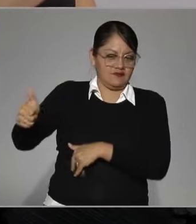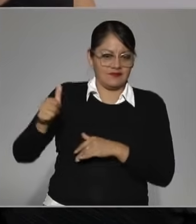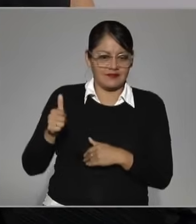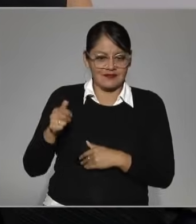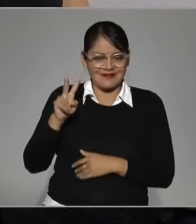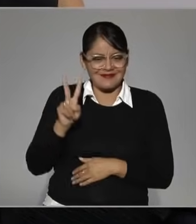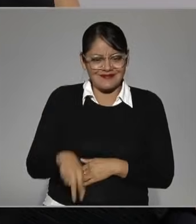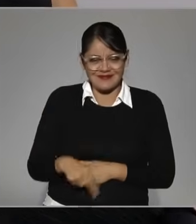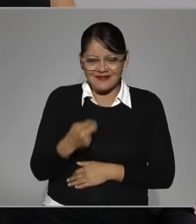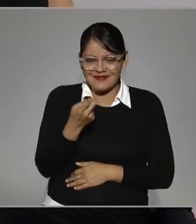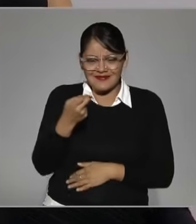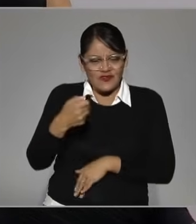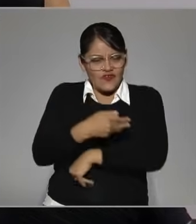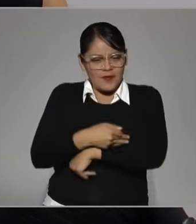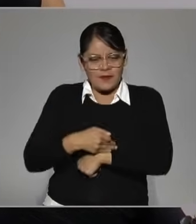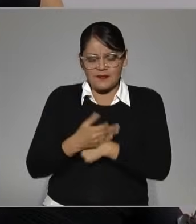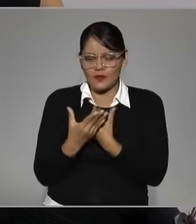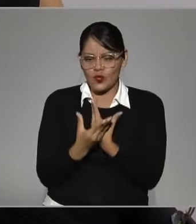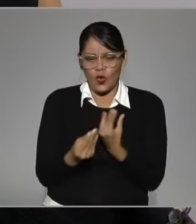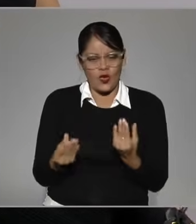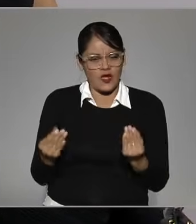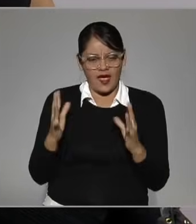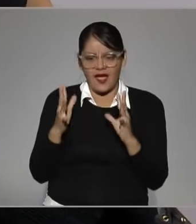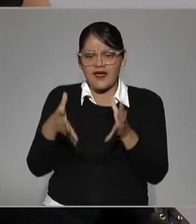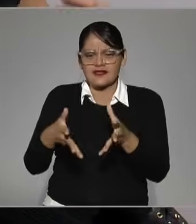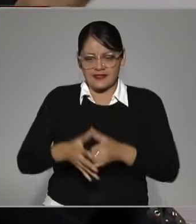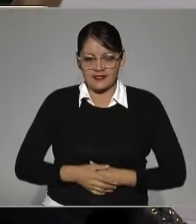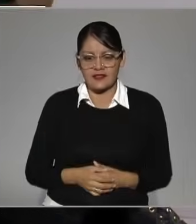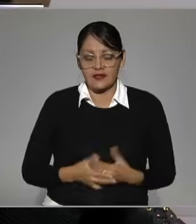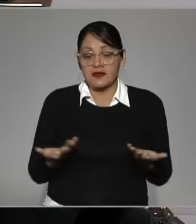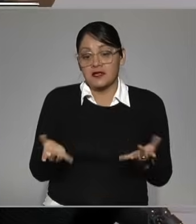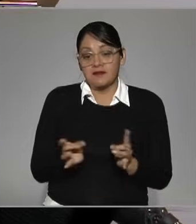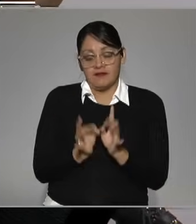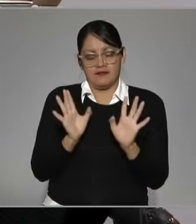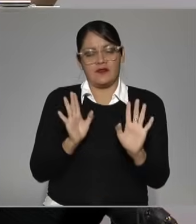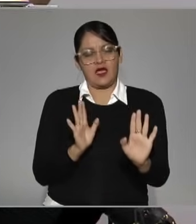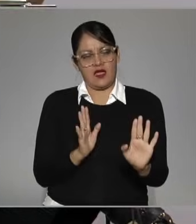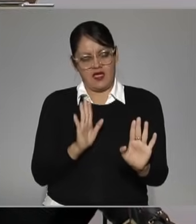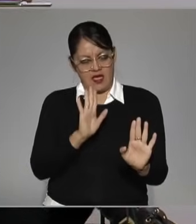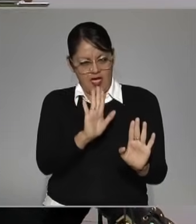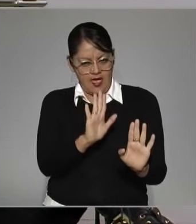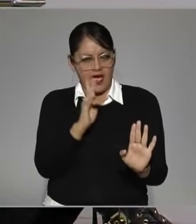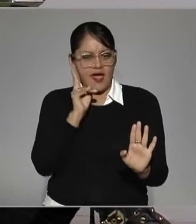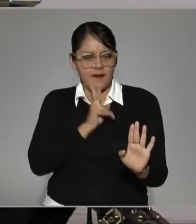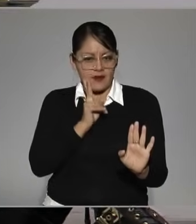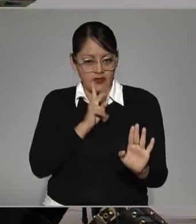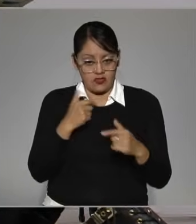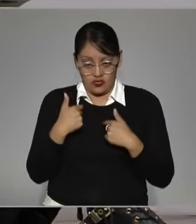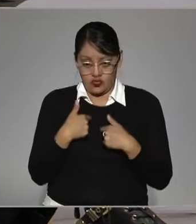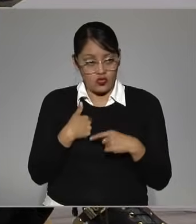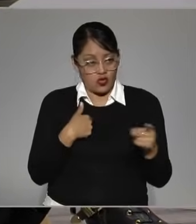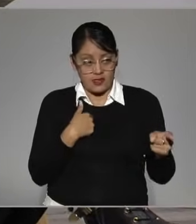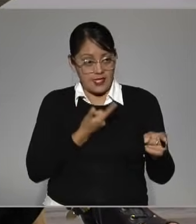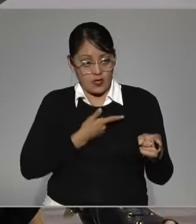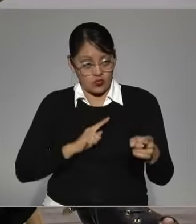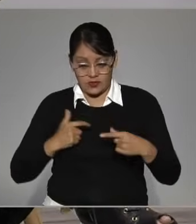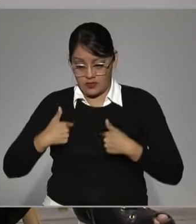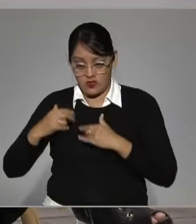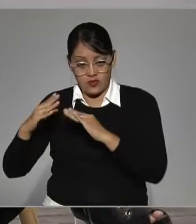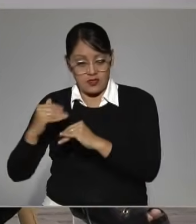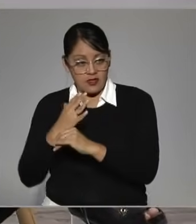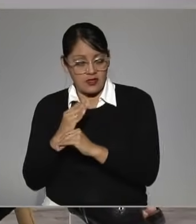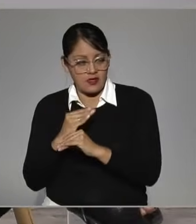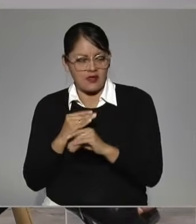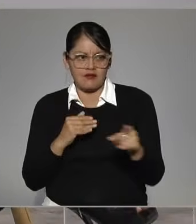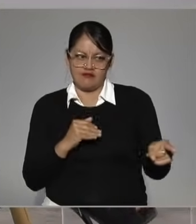muchas y de muchas familias. Entonces también de repente dices, oye, no quieres que eduque de esta manera a tu hijo, pero tú tampoco le